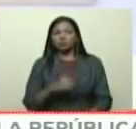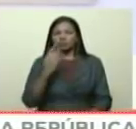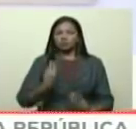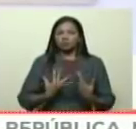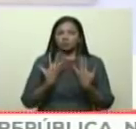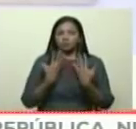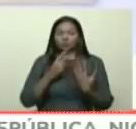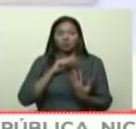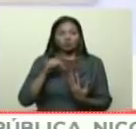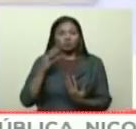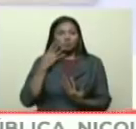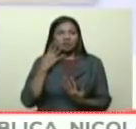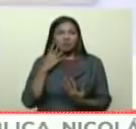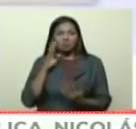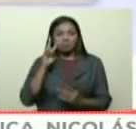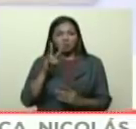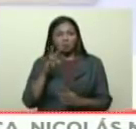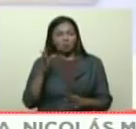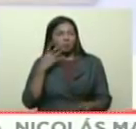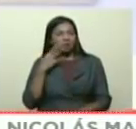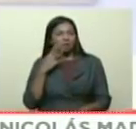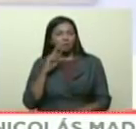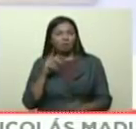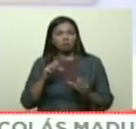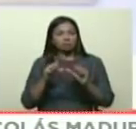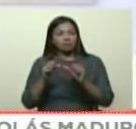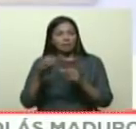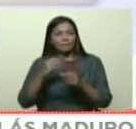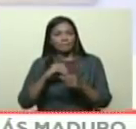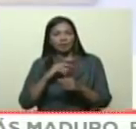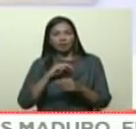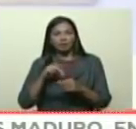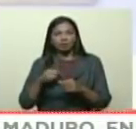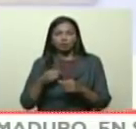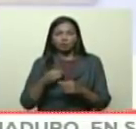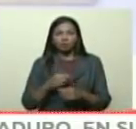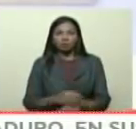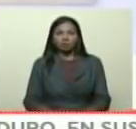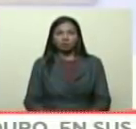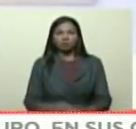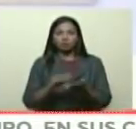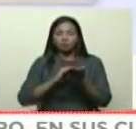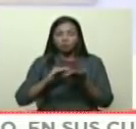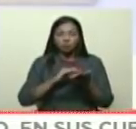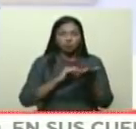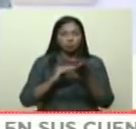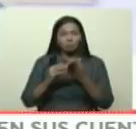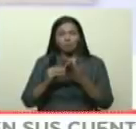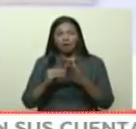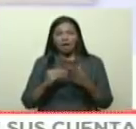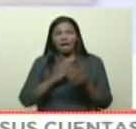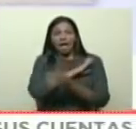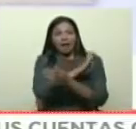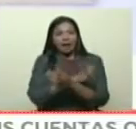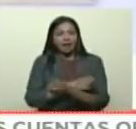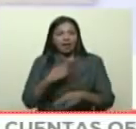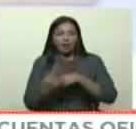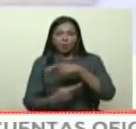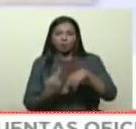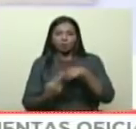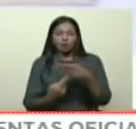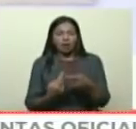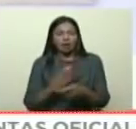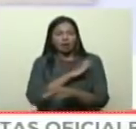que nosotros tenemos que permanentemente renovarla, la energía revolucionaria, la energía